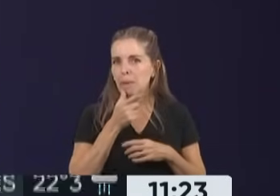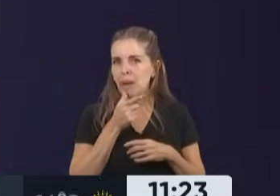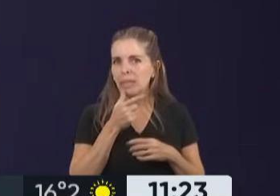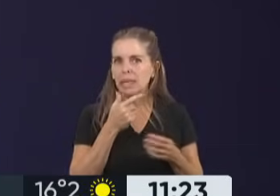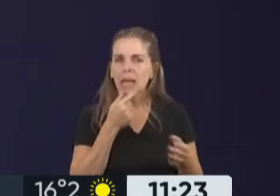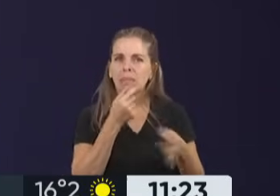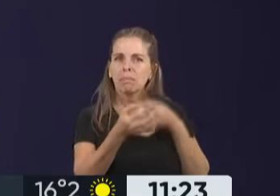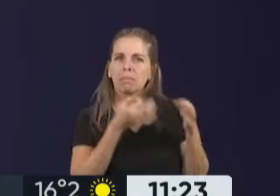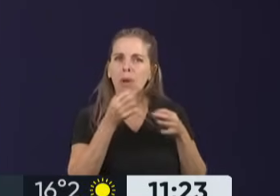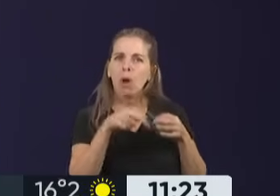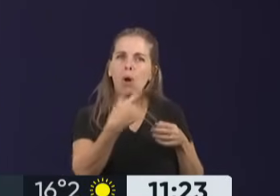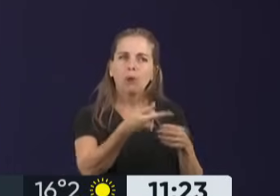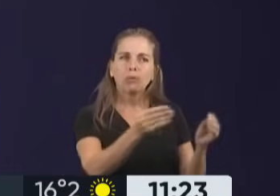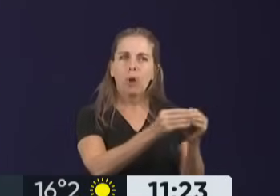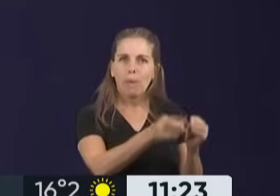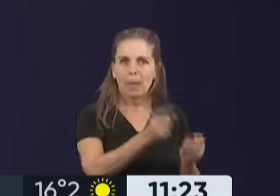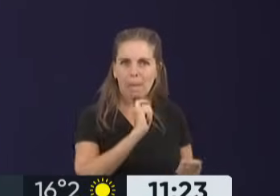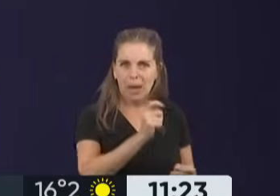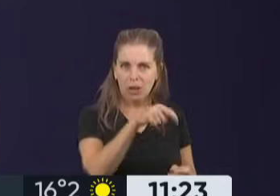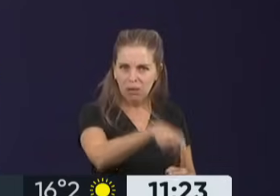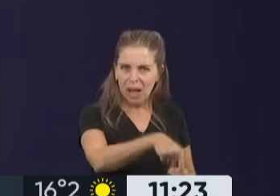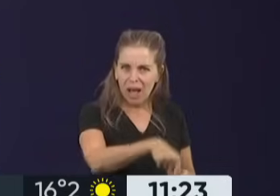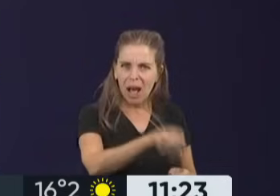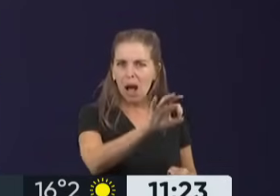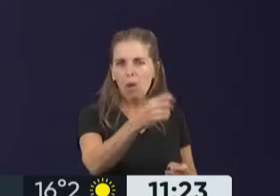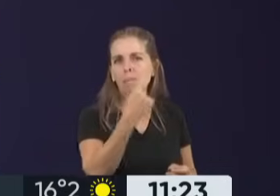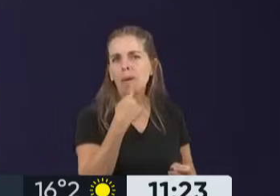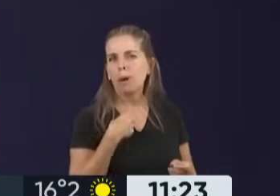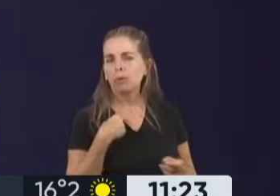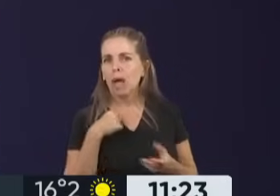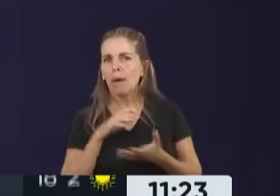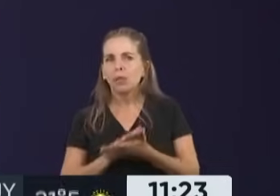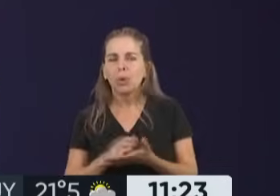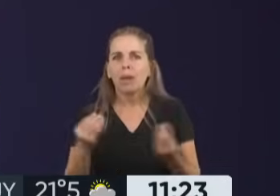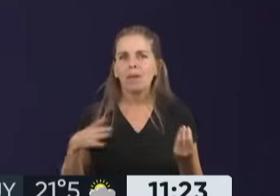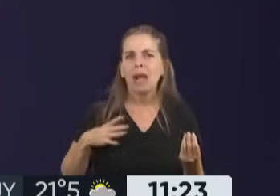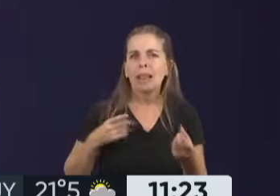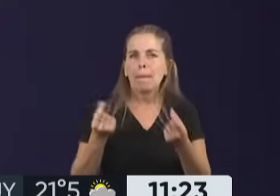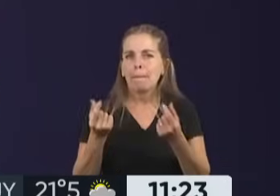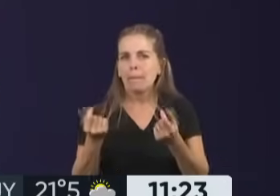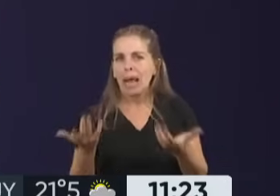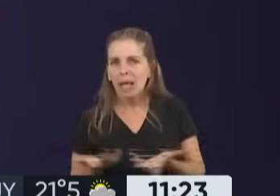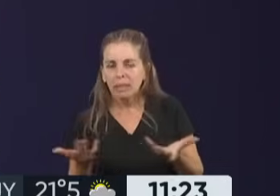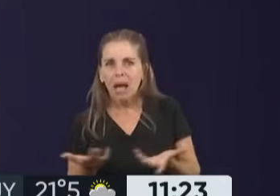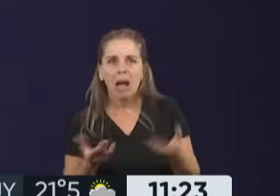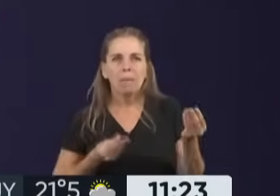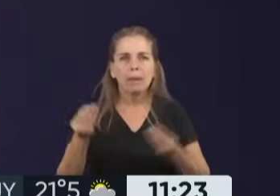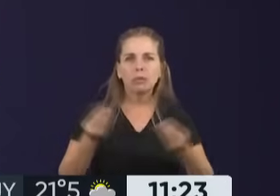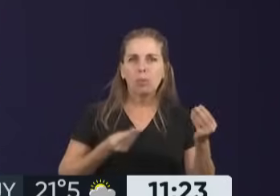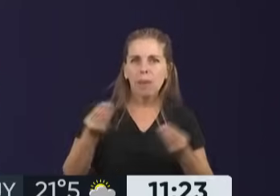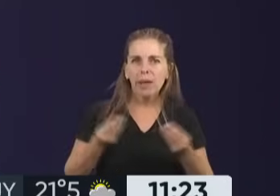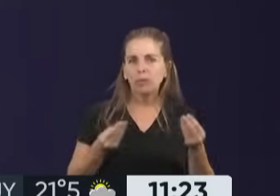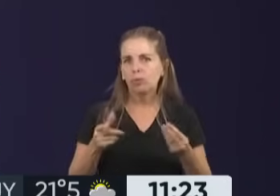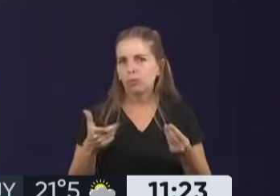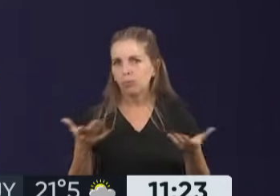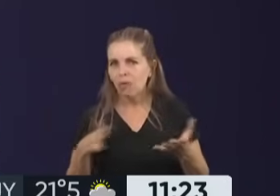un colega tuyo aquí en la misma sala, o me hacía una pregunta con respecto a, bueno, la falta de presupuesto, ¿no? Esto de tener presupuestos